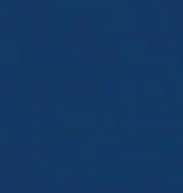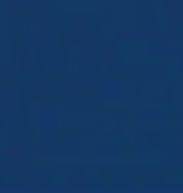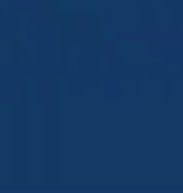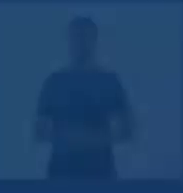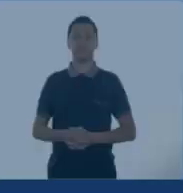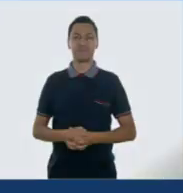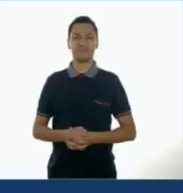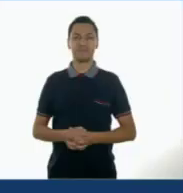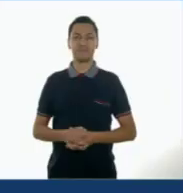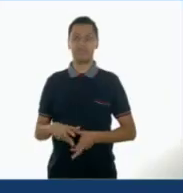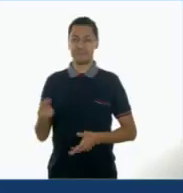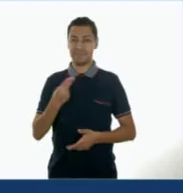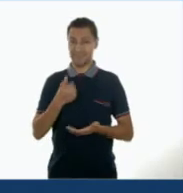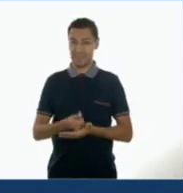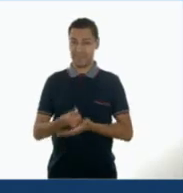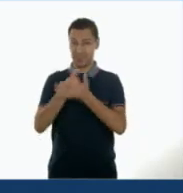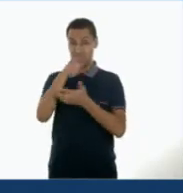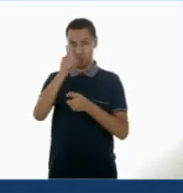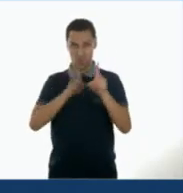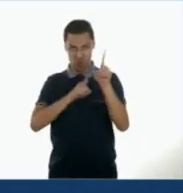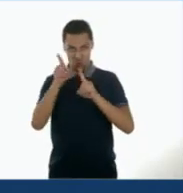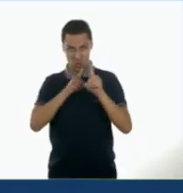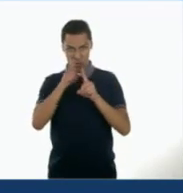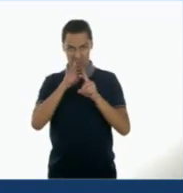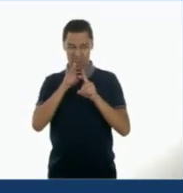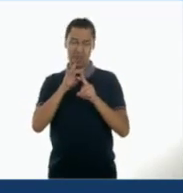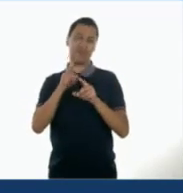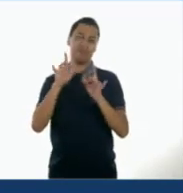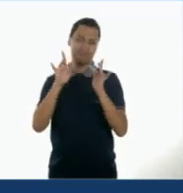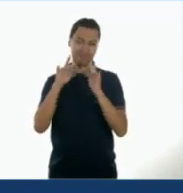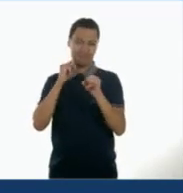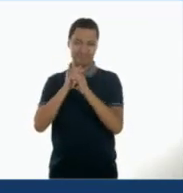Si necesitas ayuda para resolver tus dudas, contáctanos.